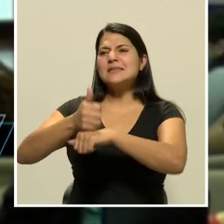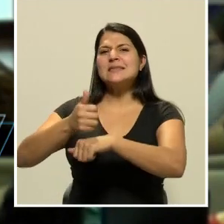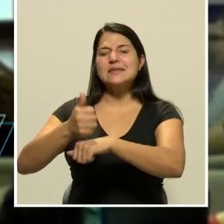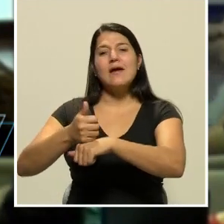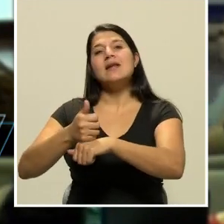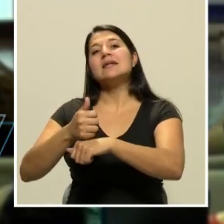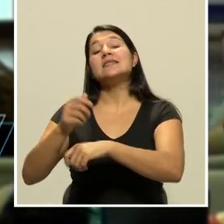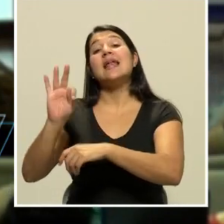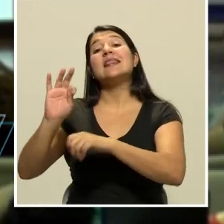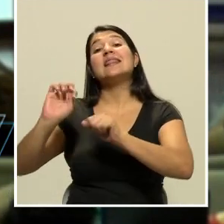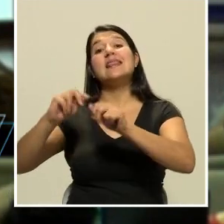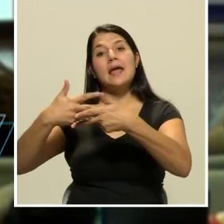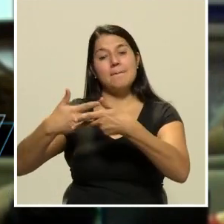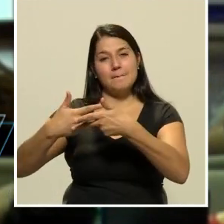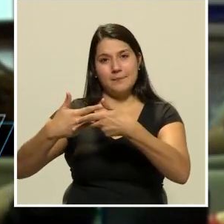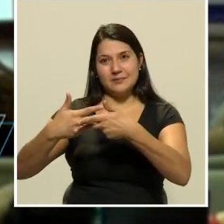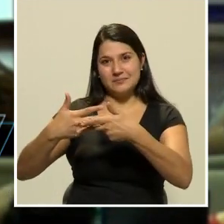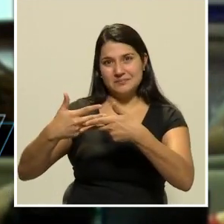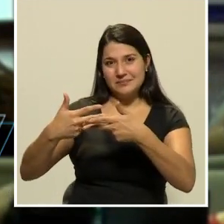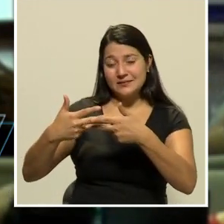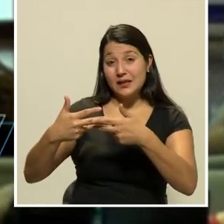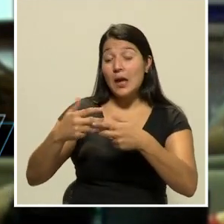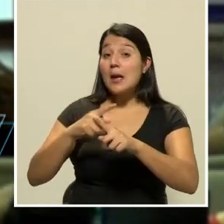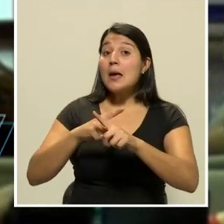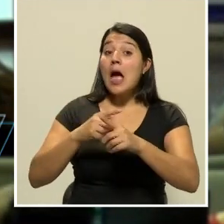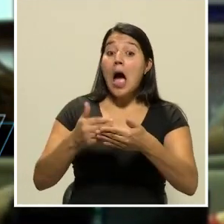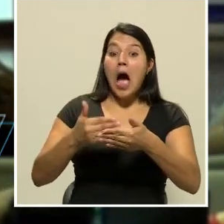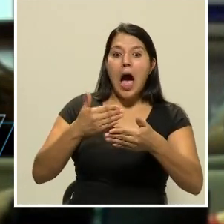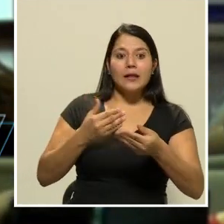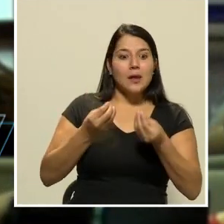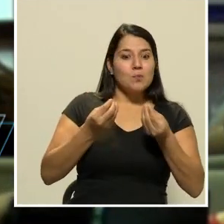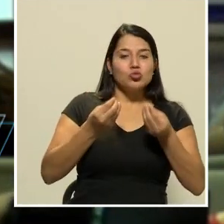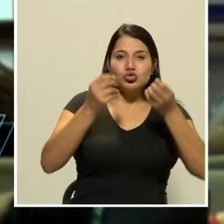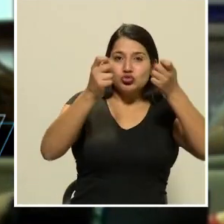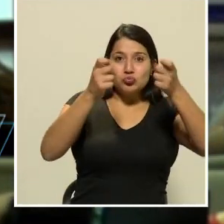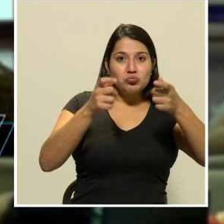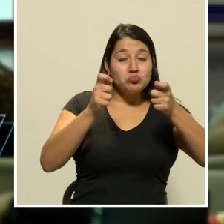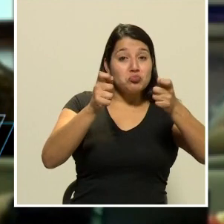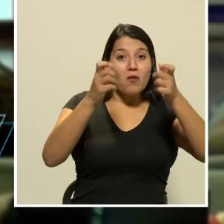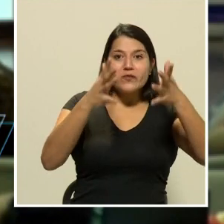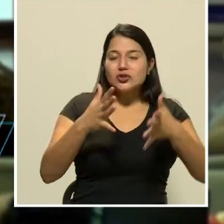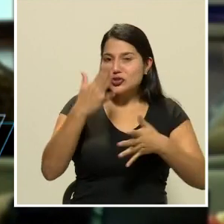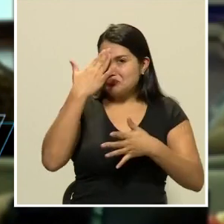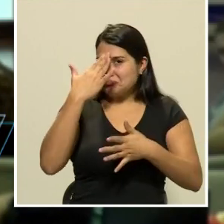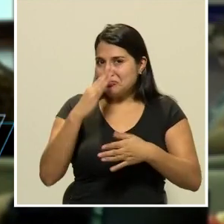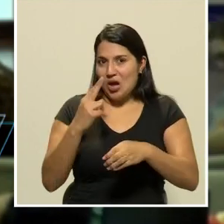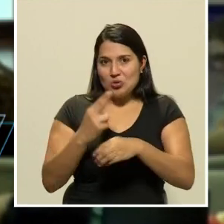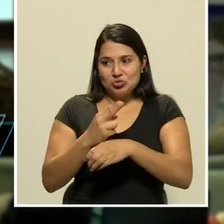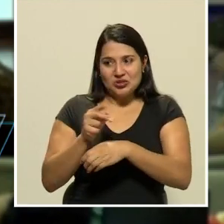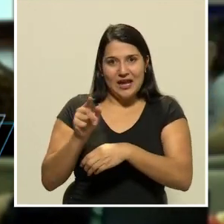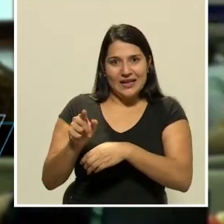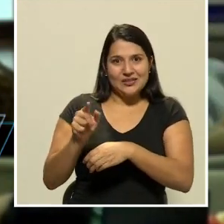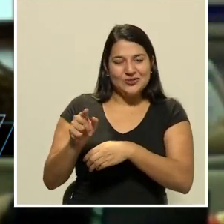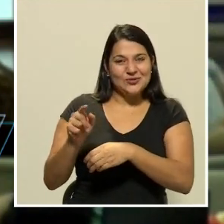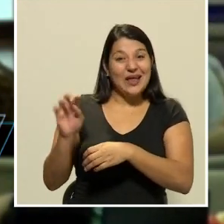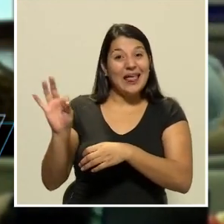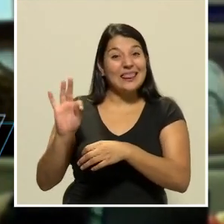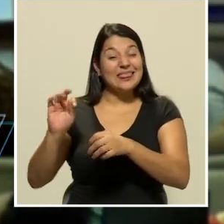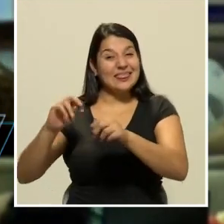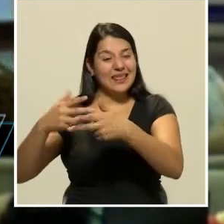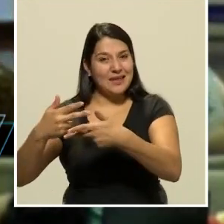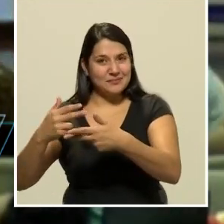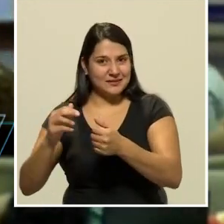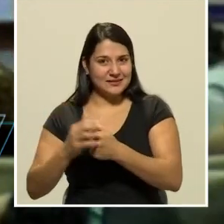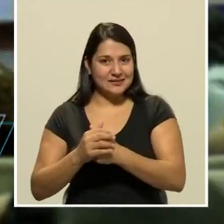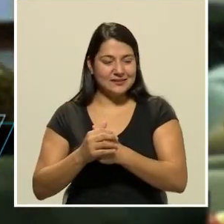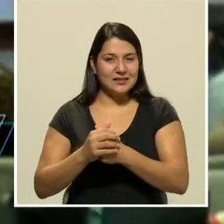y los estudiantes. Muchos docentes tenían grandes dificultades para trabajar en una plataforma y en